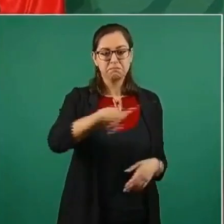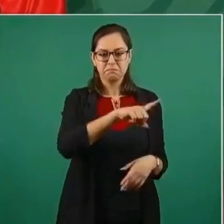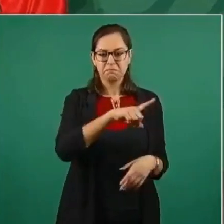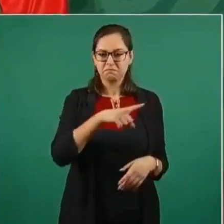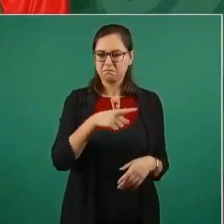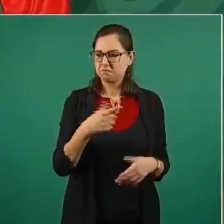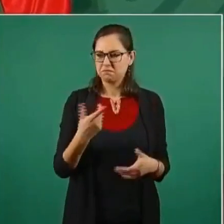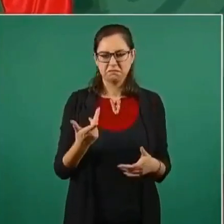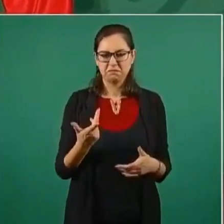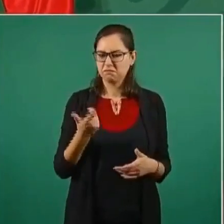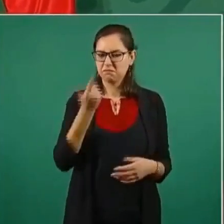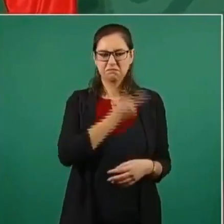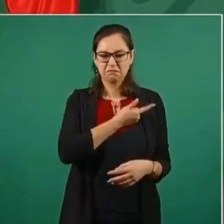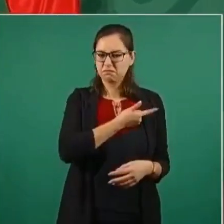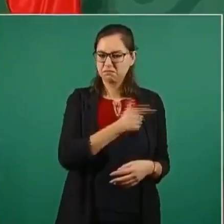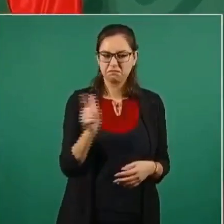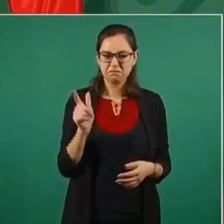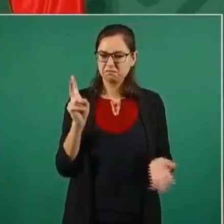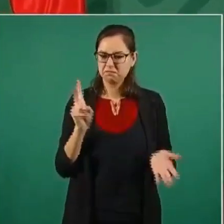valores,